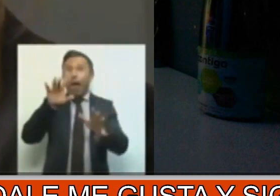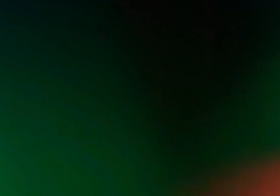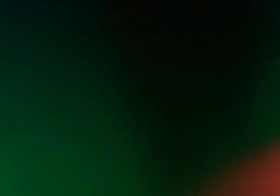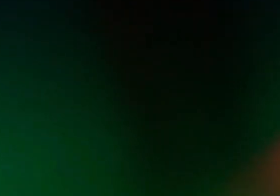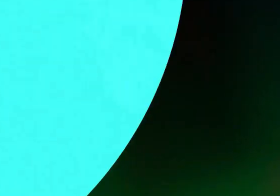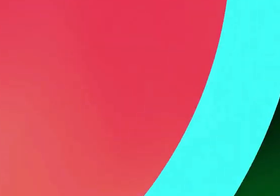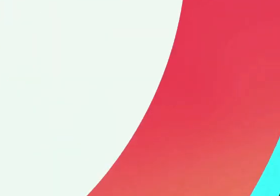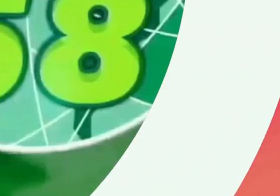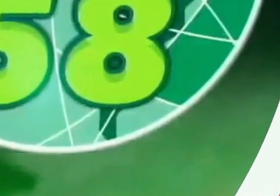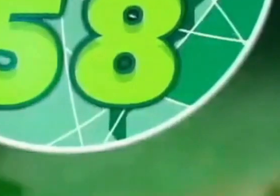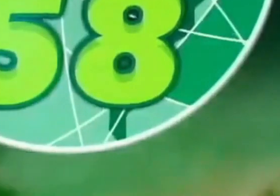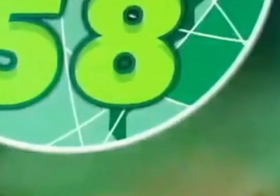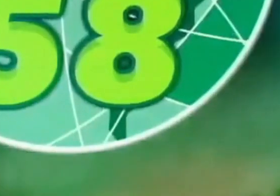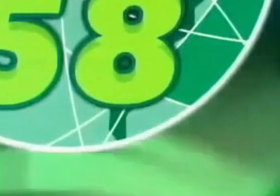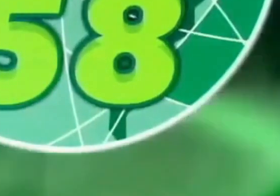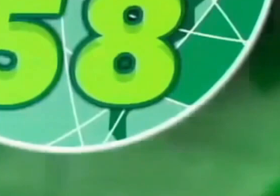corrupción.